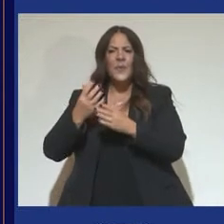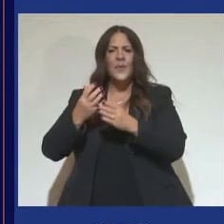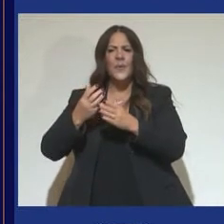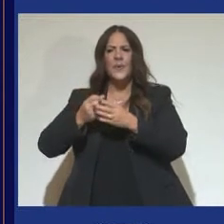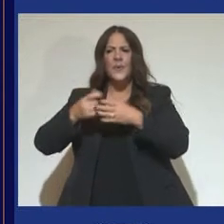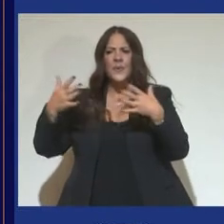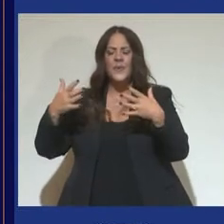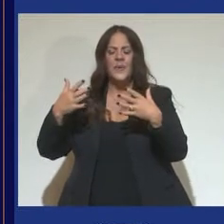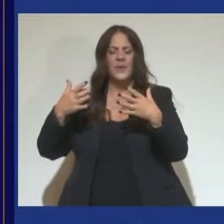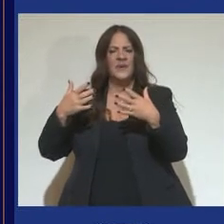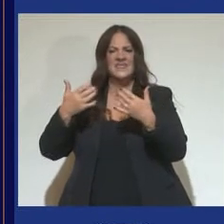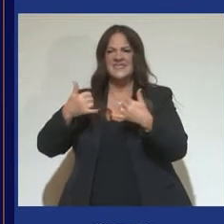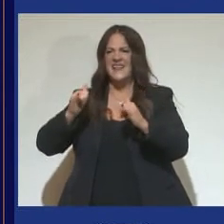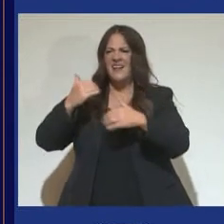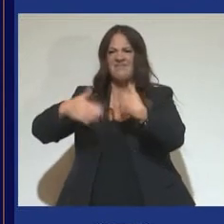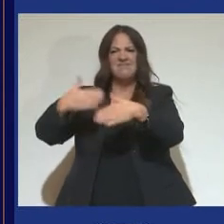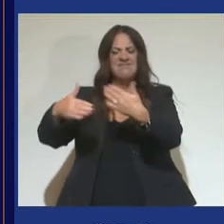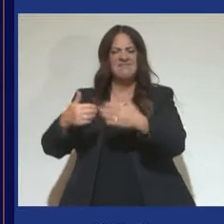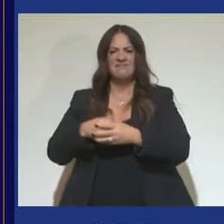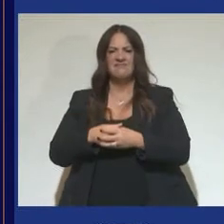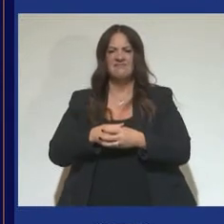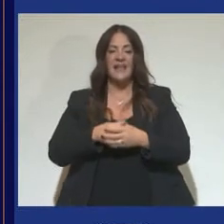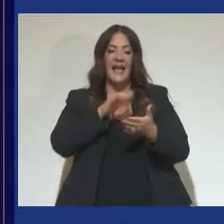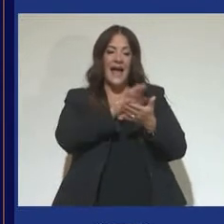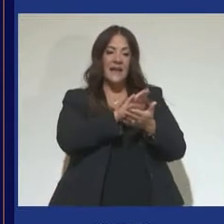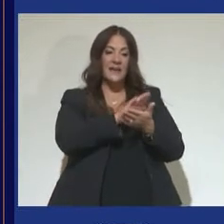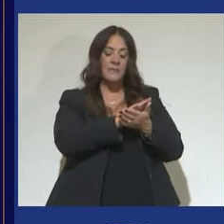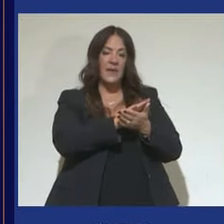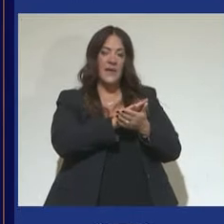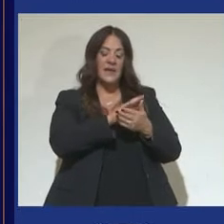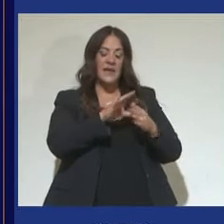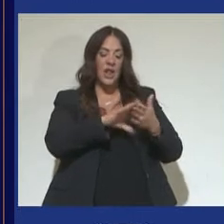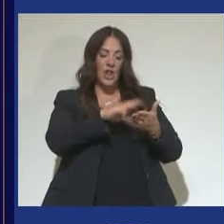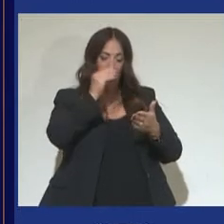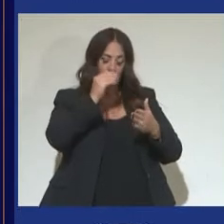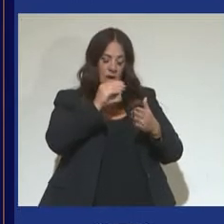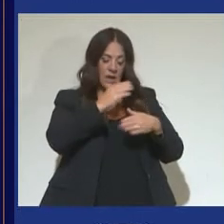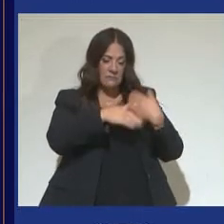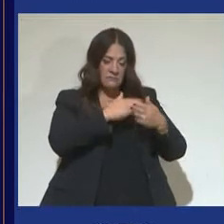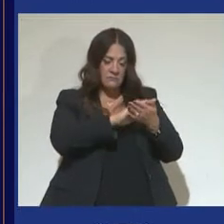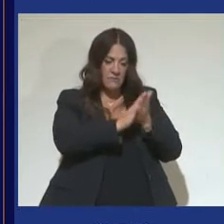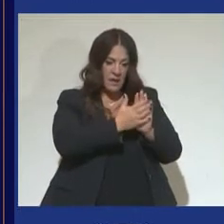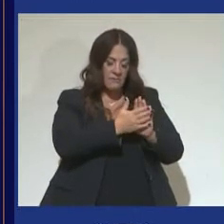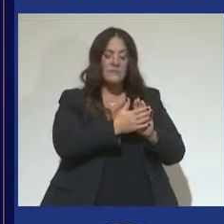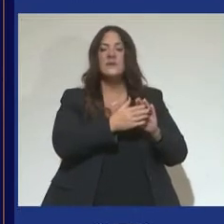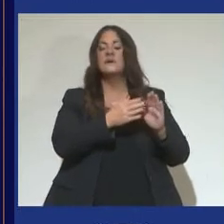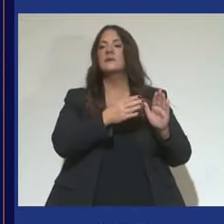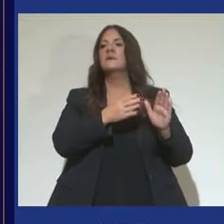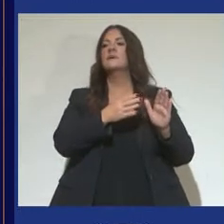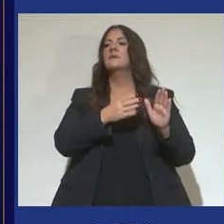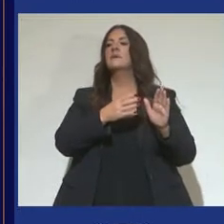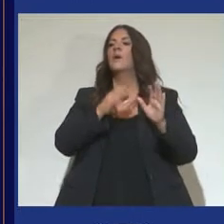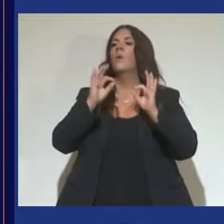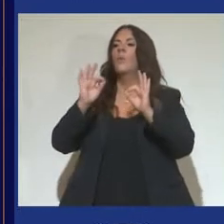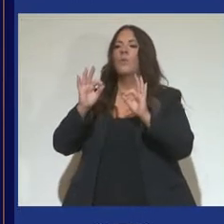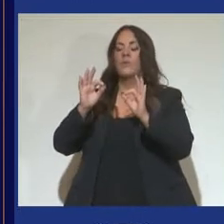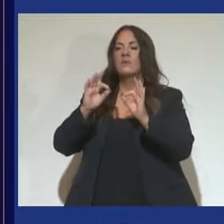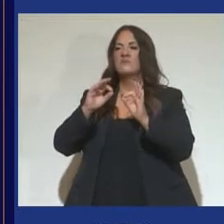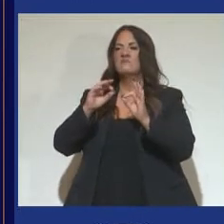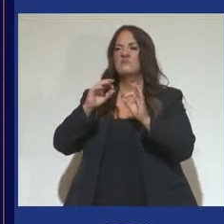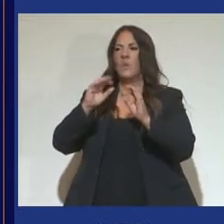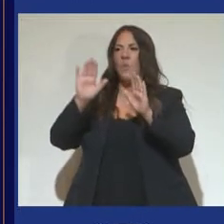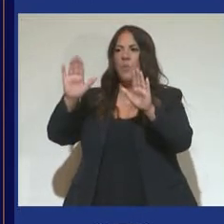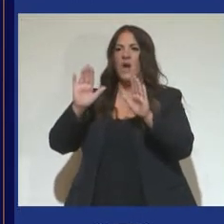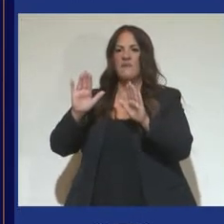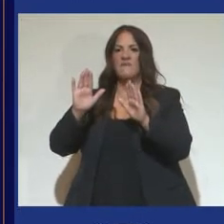enfocándose en tomar una disciplina académica y traducirla en una forma constructiva o sea